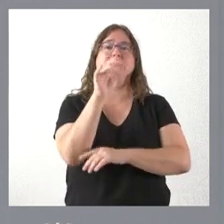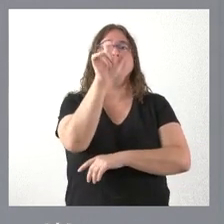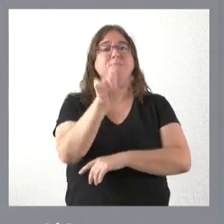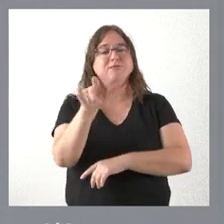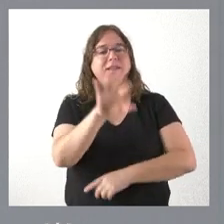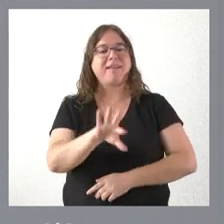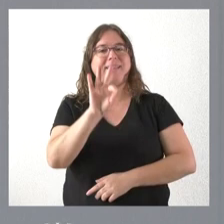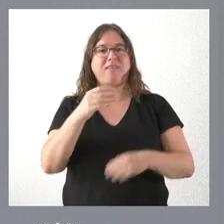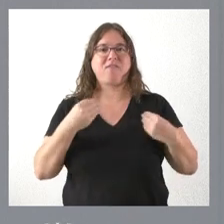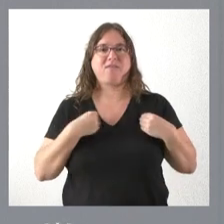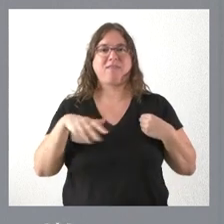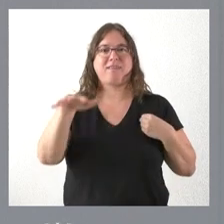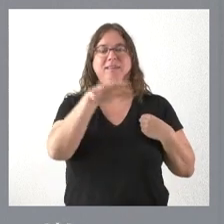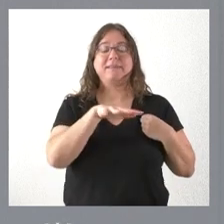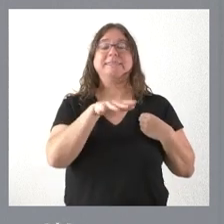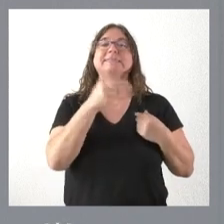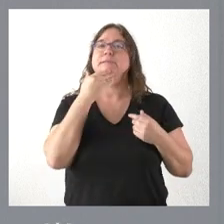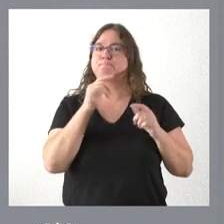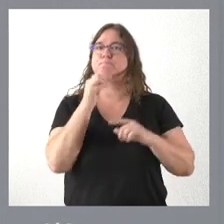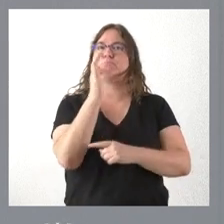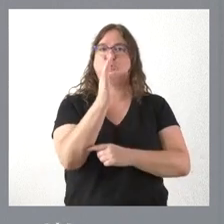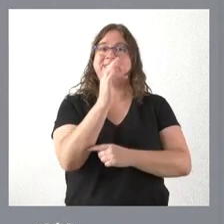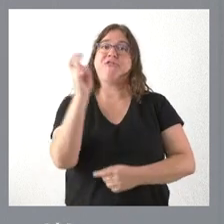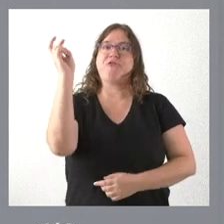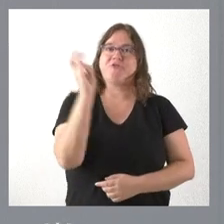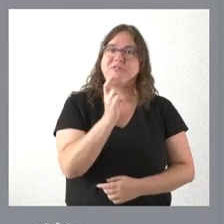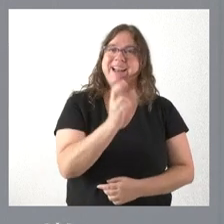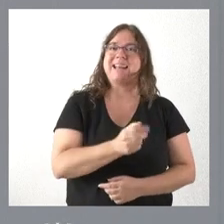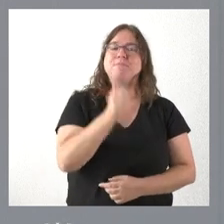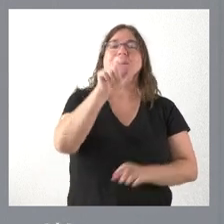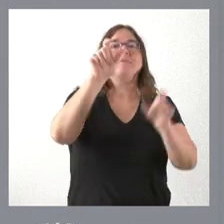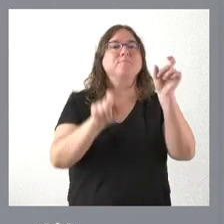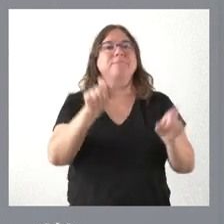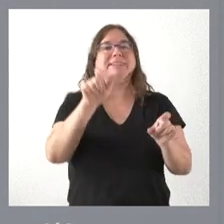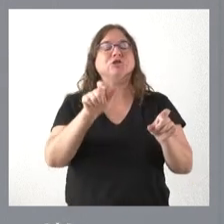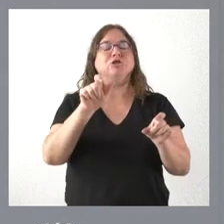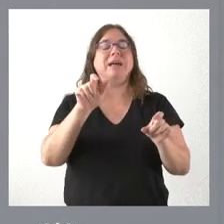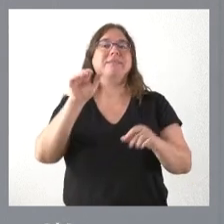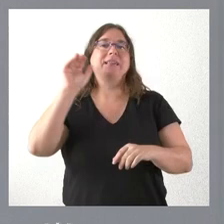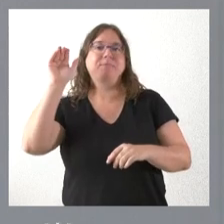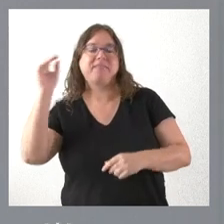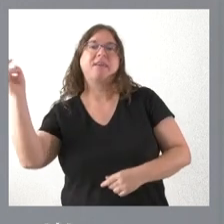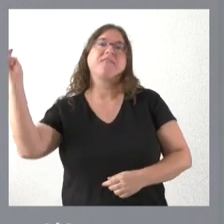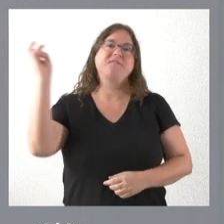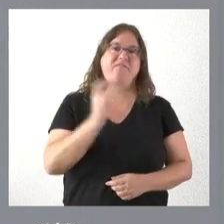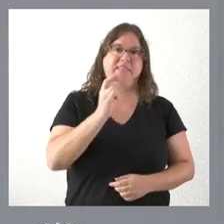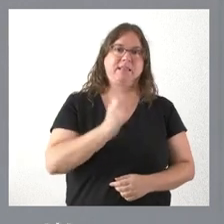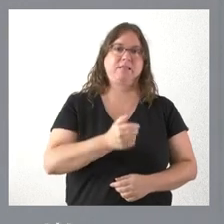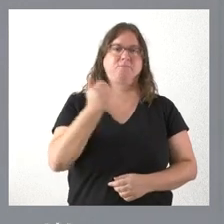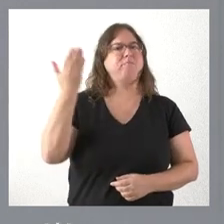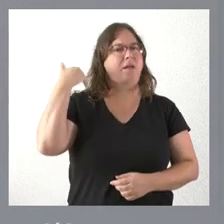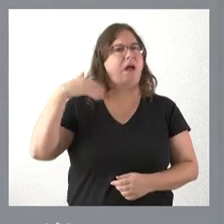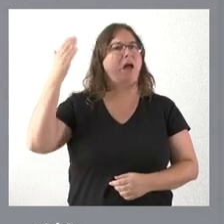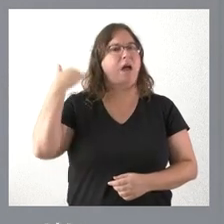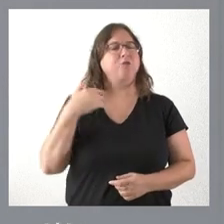su lugar de residencia el saldo es claramente positivo vienen a Castilla y Leo más personas de las que se van hace ya bastantes años que